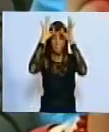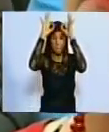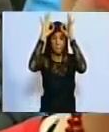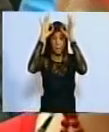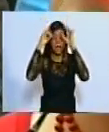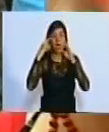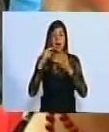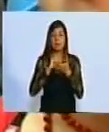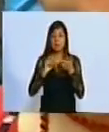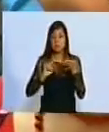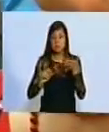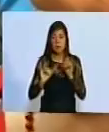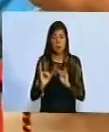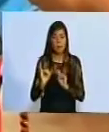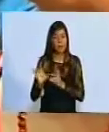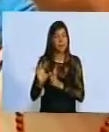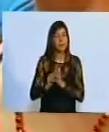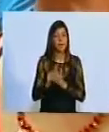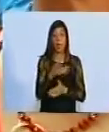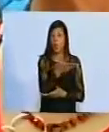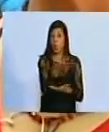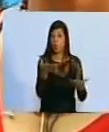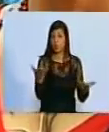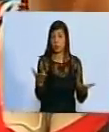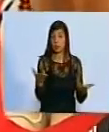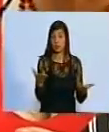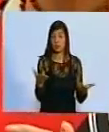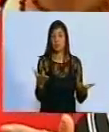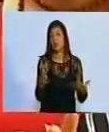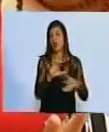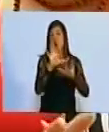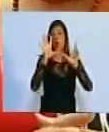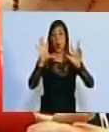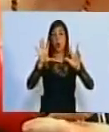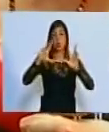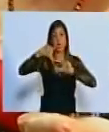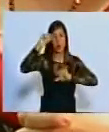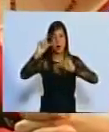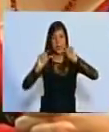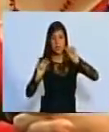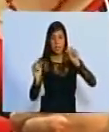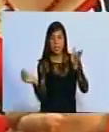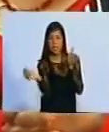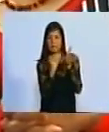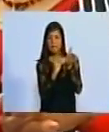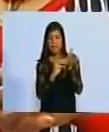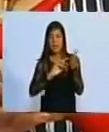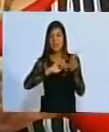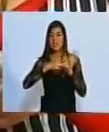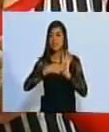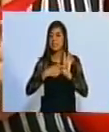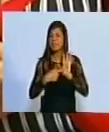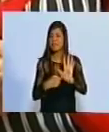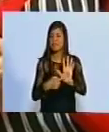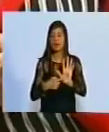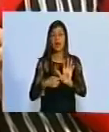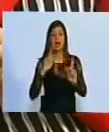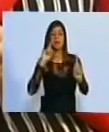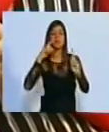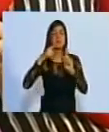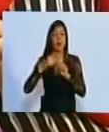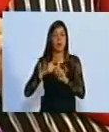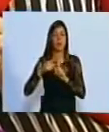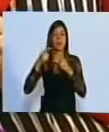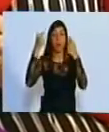Apreciadas y apreciados constituyentistas, la octava estrella es un símbolo inequívoco de nuestro propósito por descolonizar